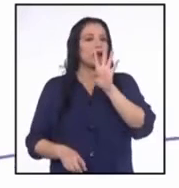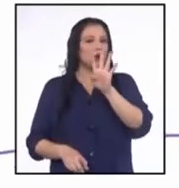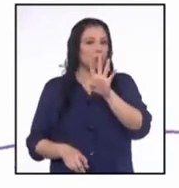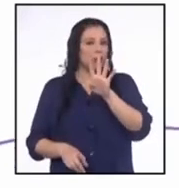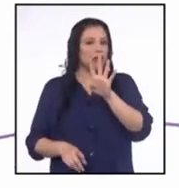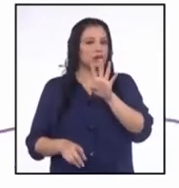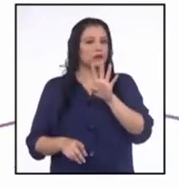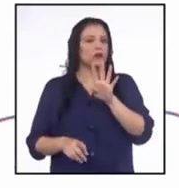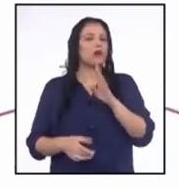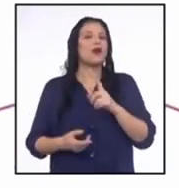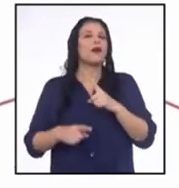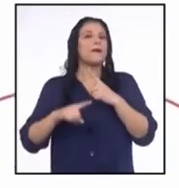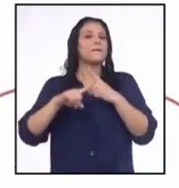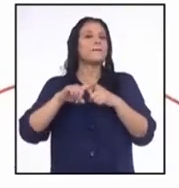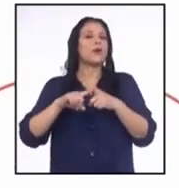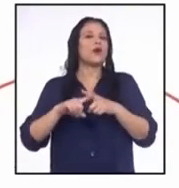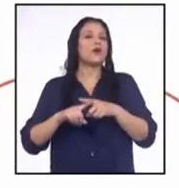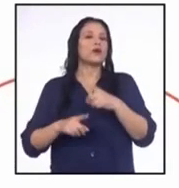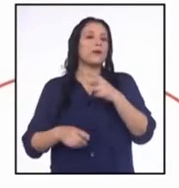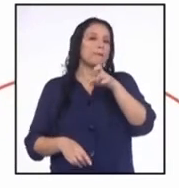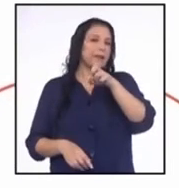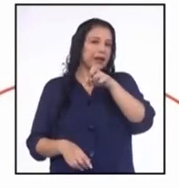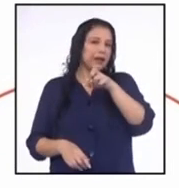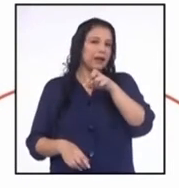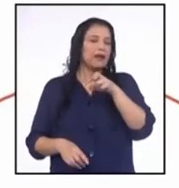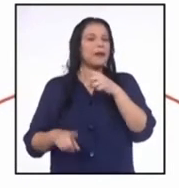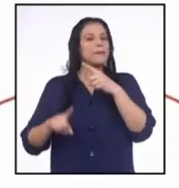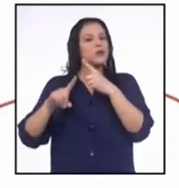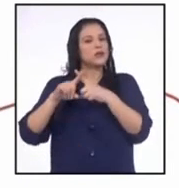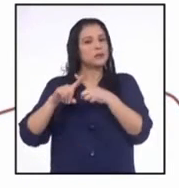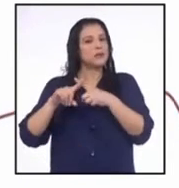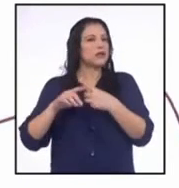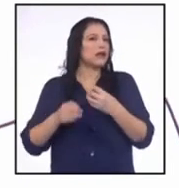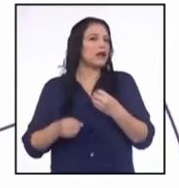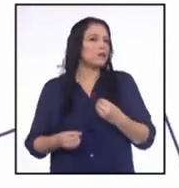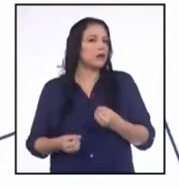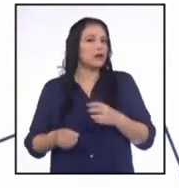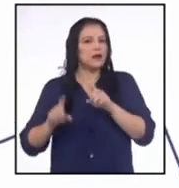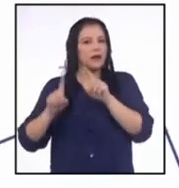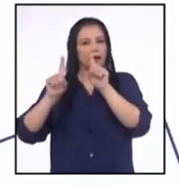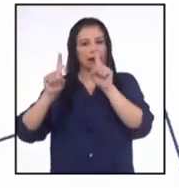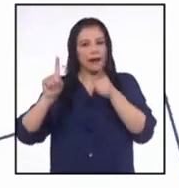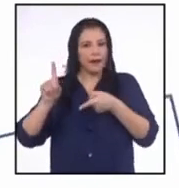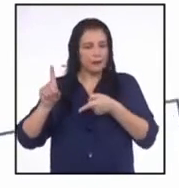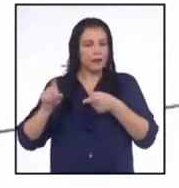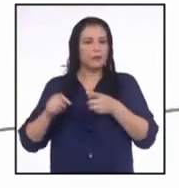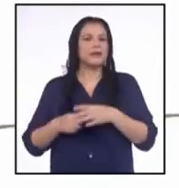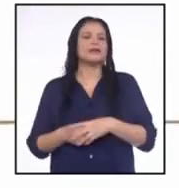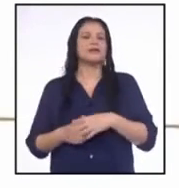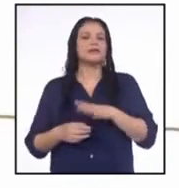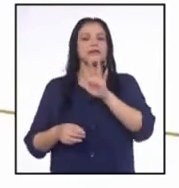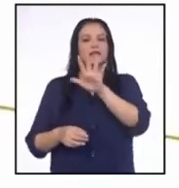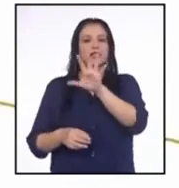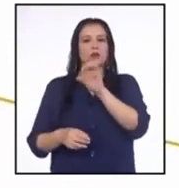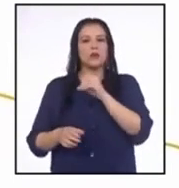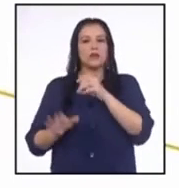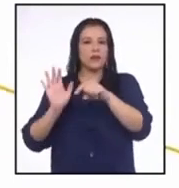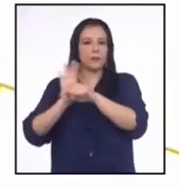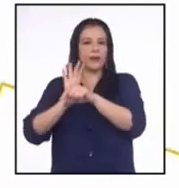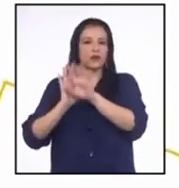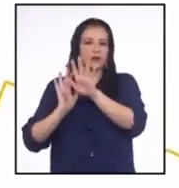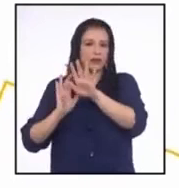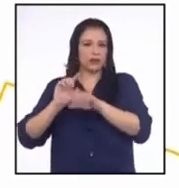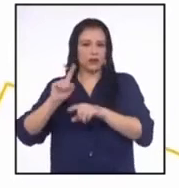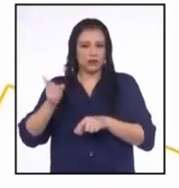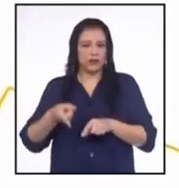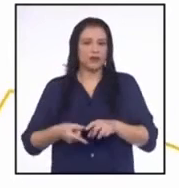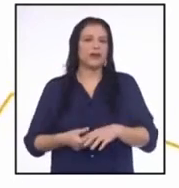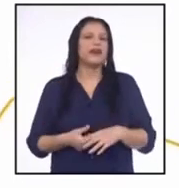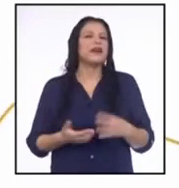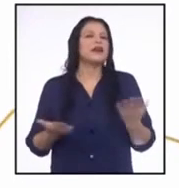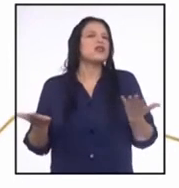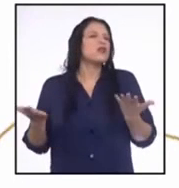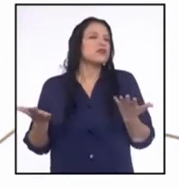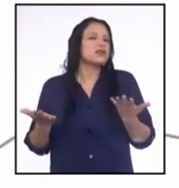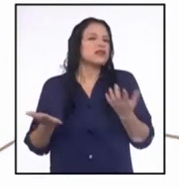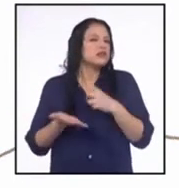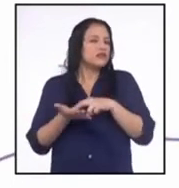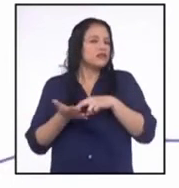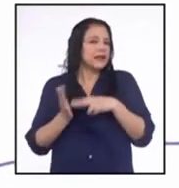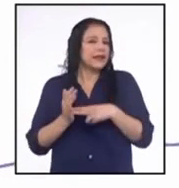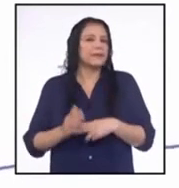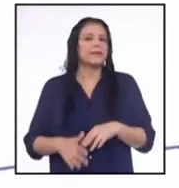4 multiplicado por p multiplicado por, abro paréntesis, 50 menos 5, de